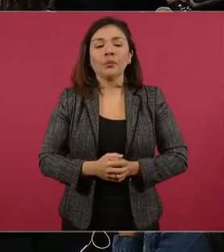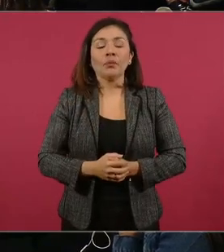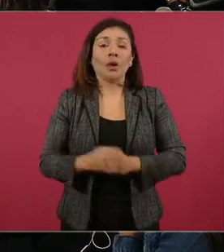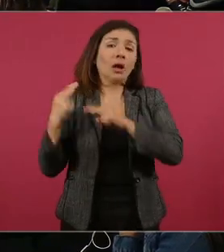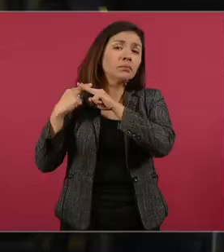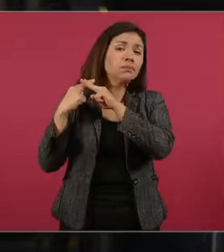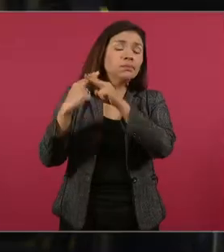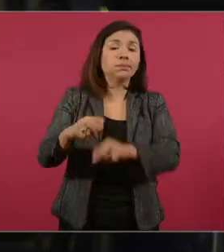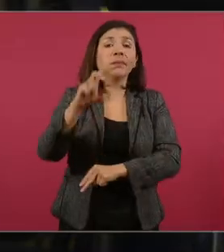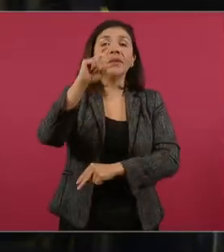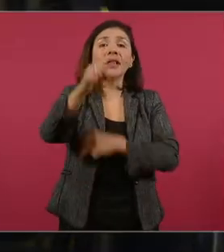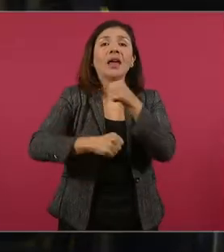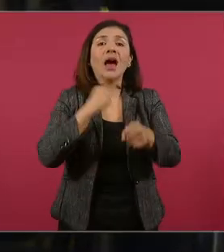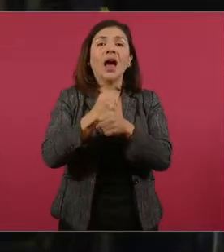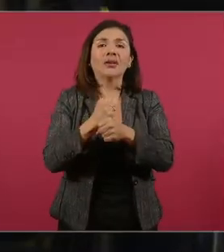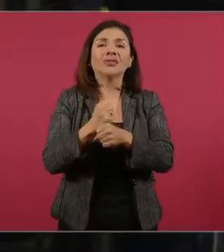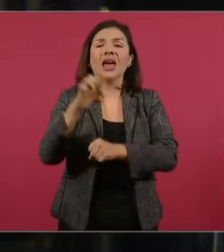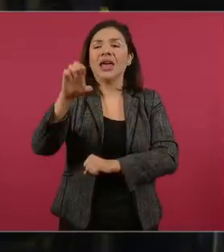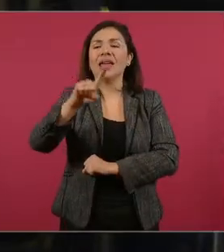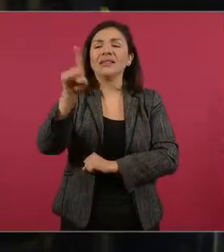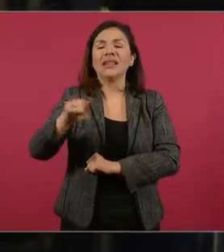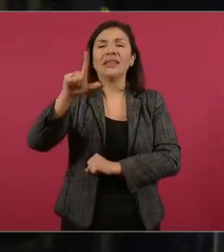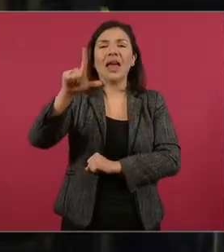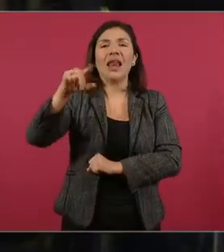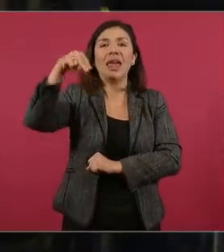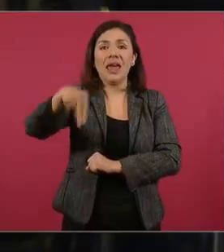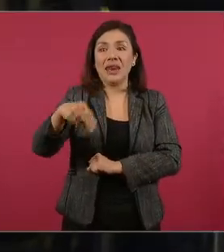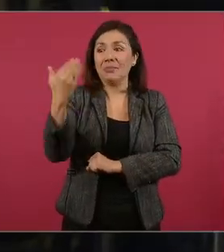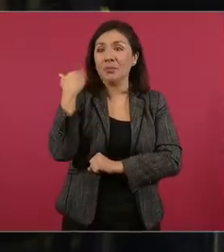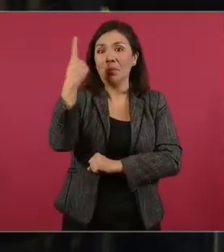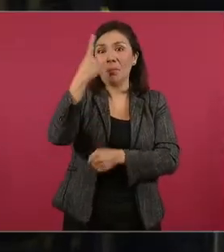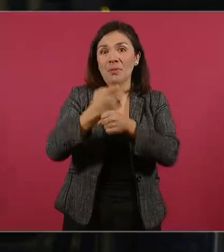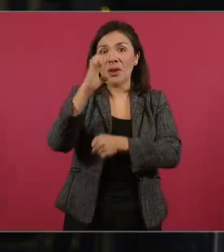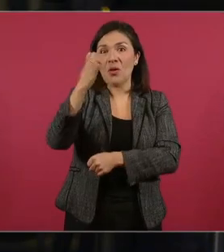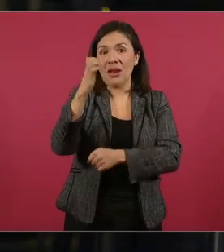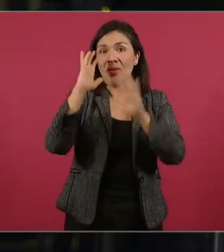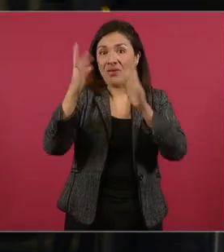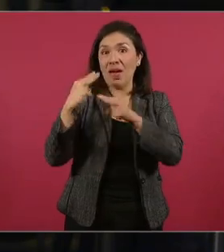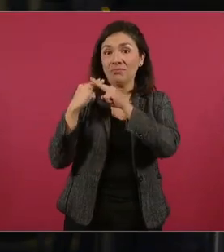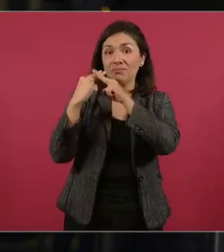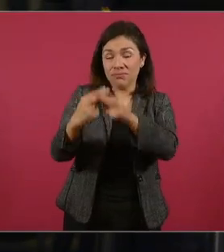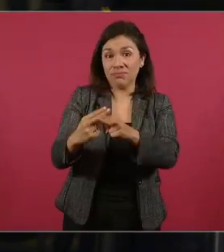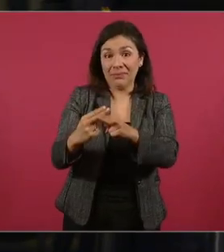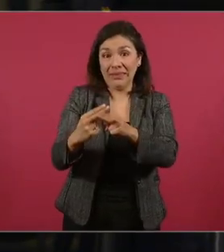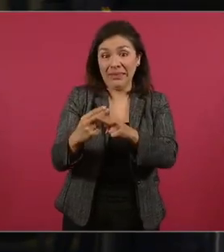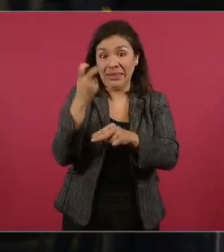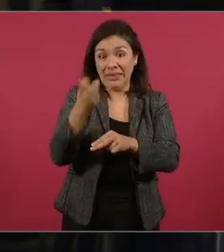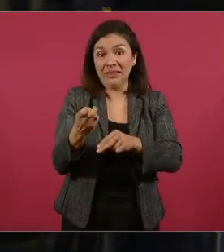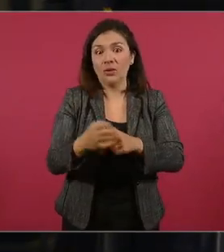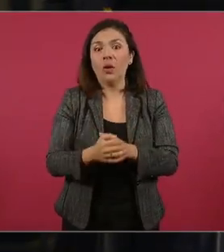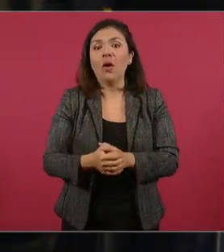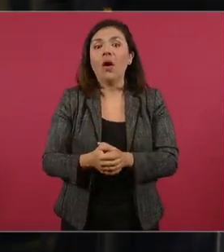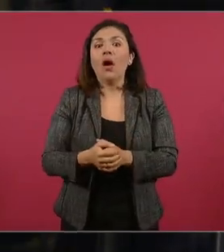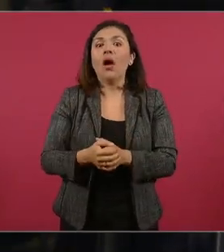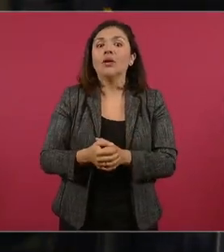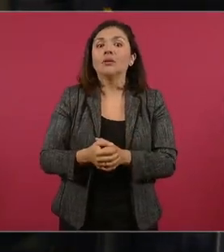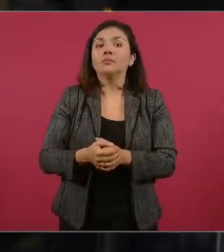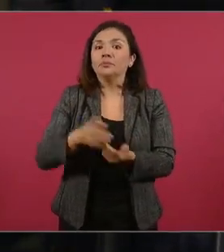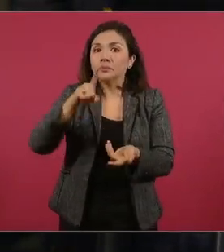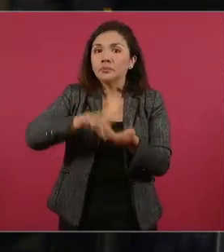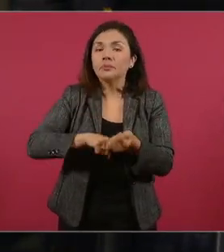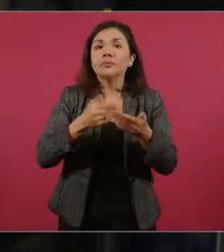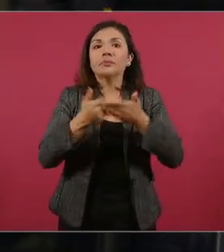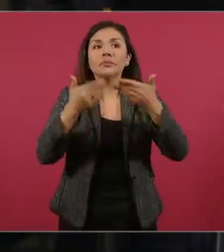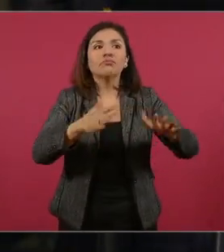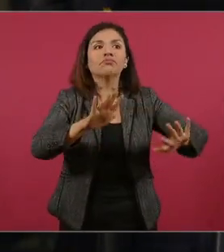años del levantamiento zapatista, ya en primero de enero se cumplieron, y se cumplen en medio de pues cambios en la